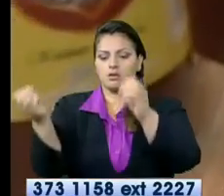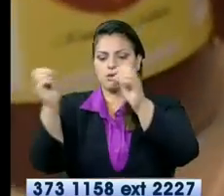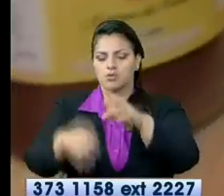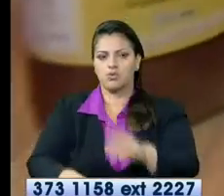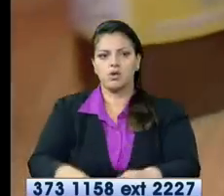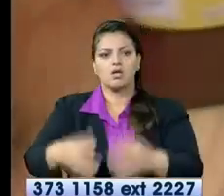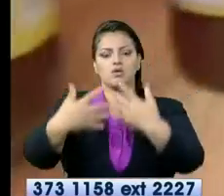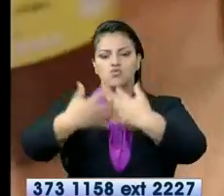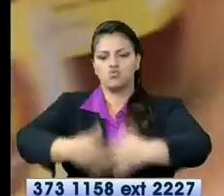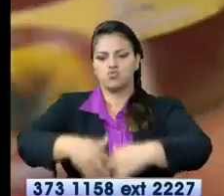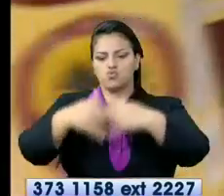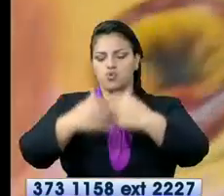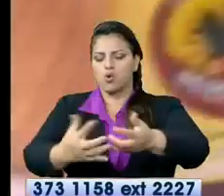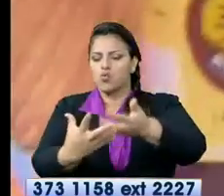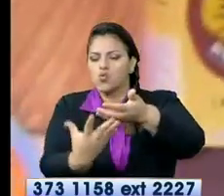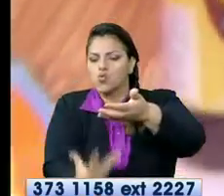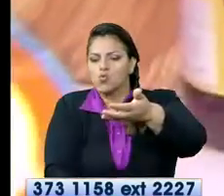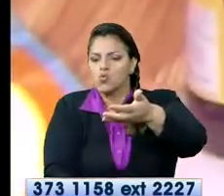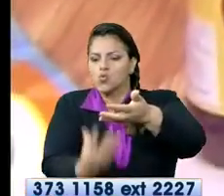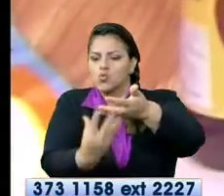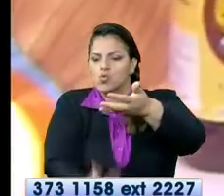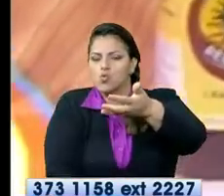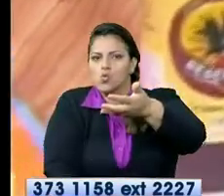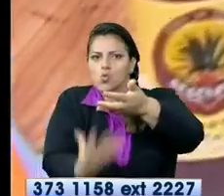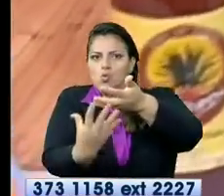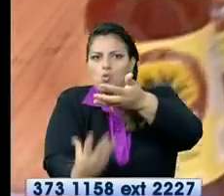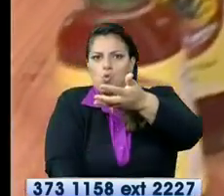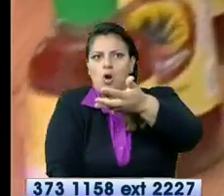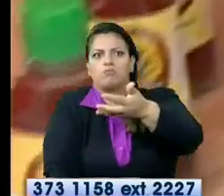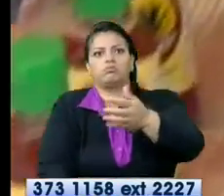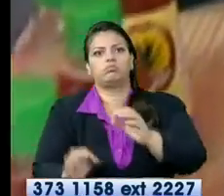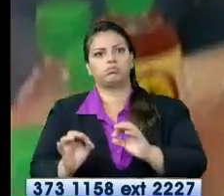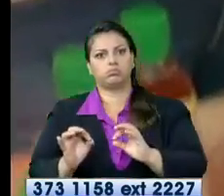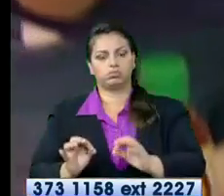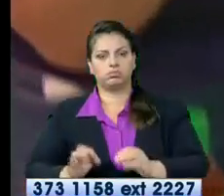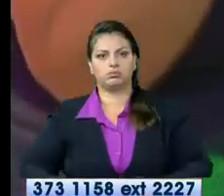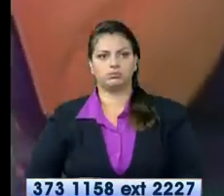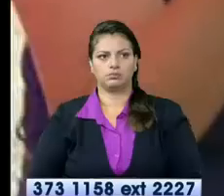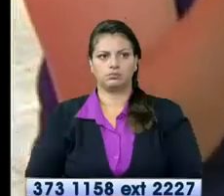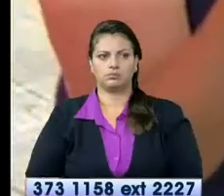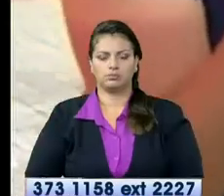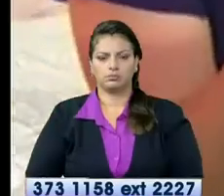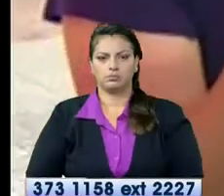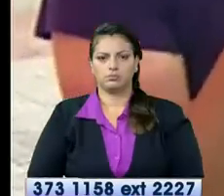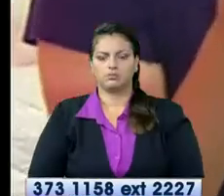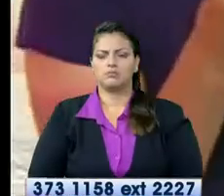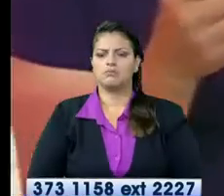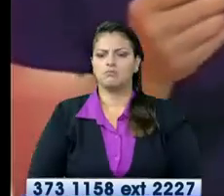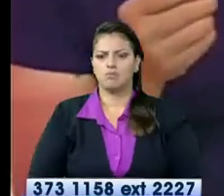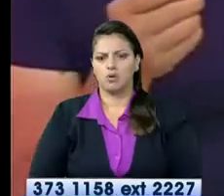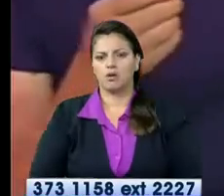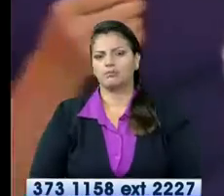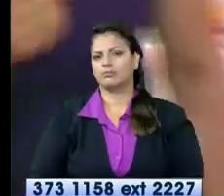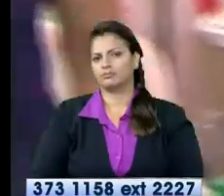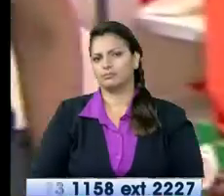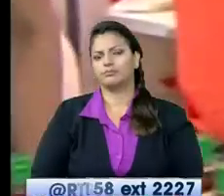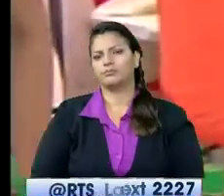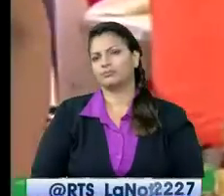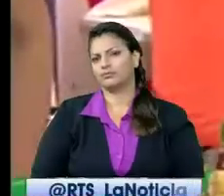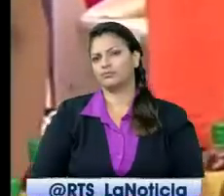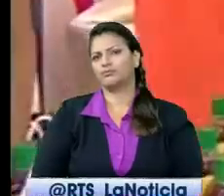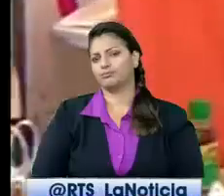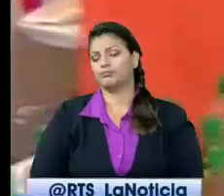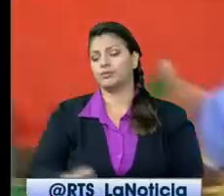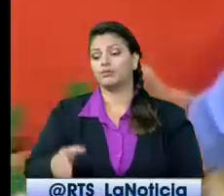una cucharada, ya sea como endulzante o si no, puede ser purito. Purito, creo que es mejor. Pero purito, qué bueno.